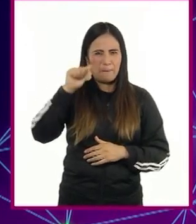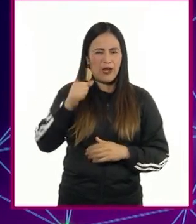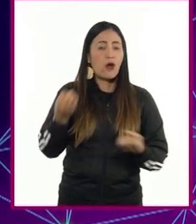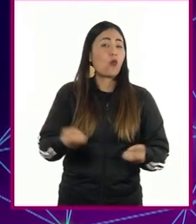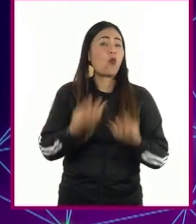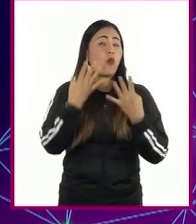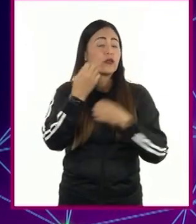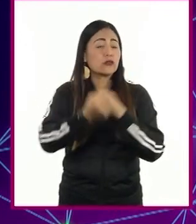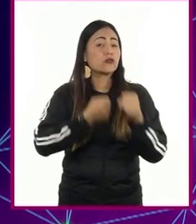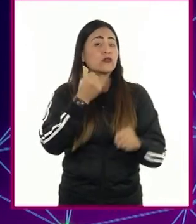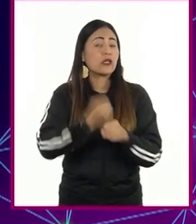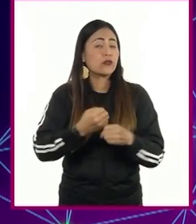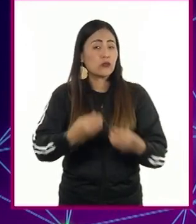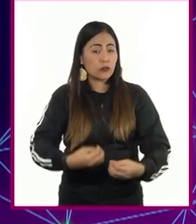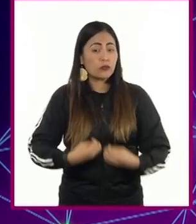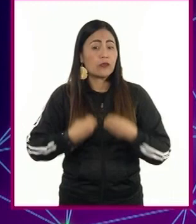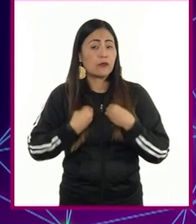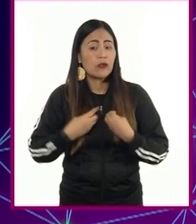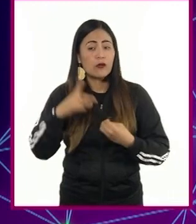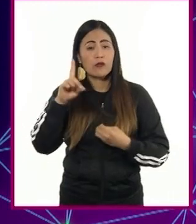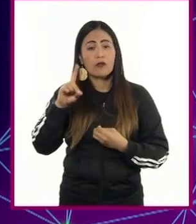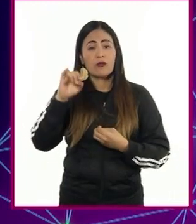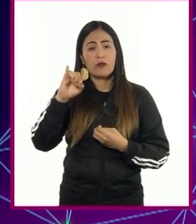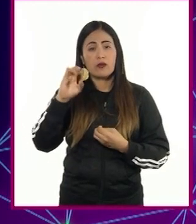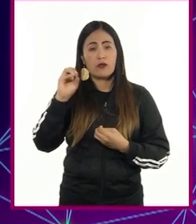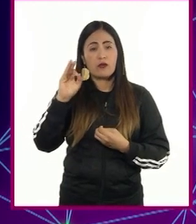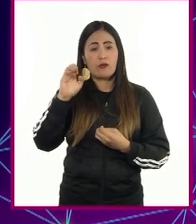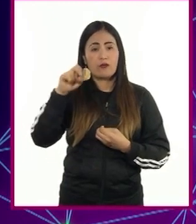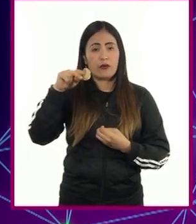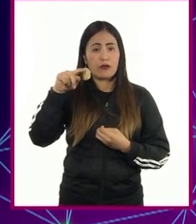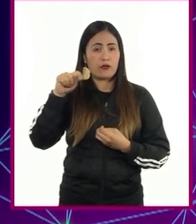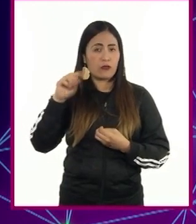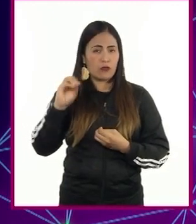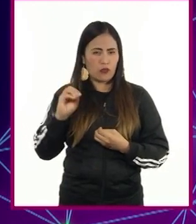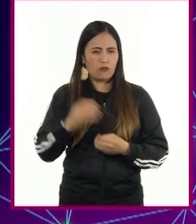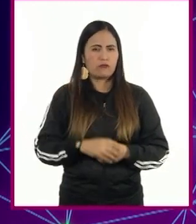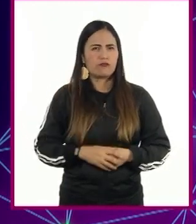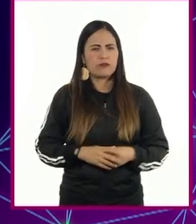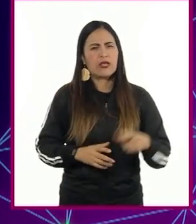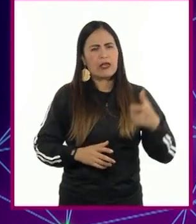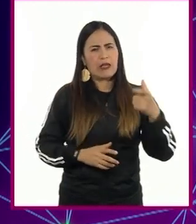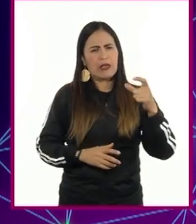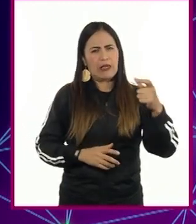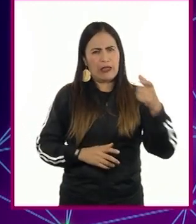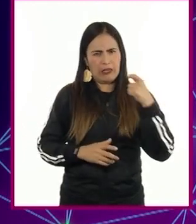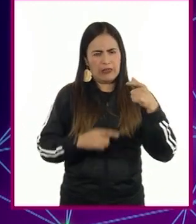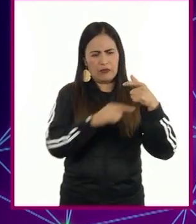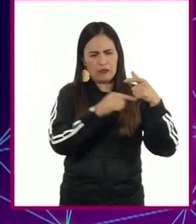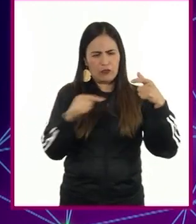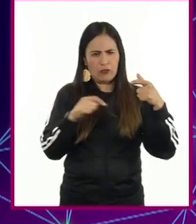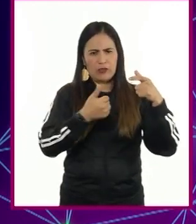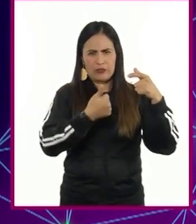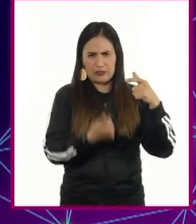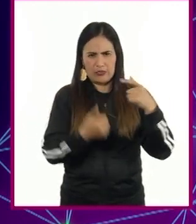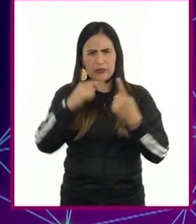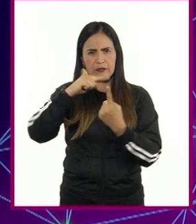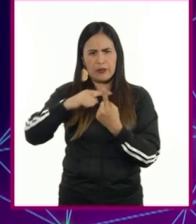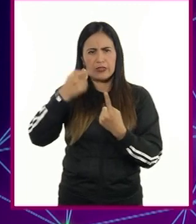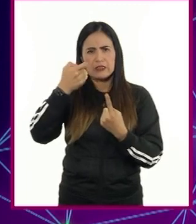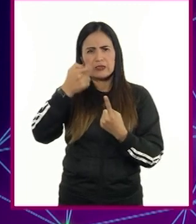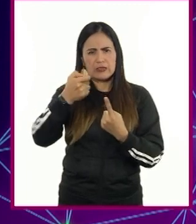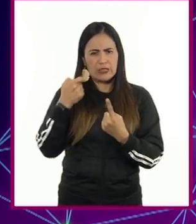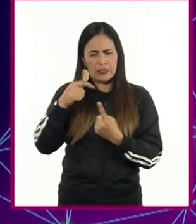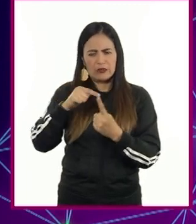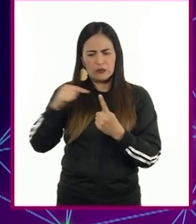La situación se puede representar con una ecuación lineal. X sobre 6 más X sobre